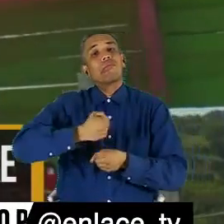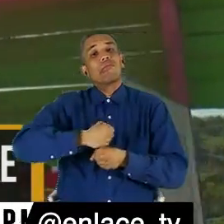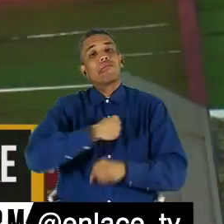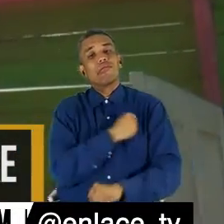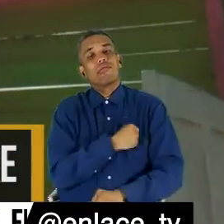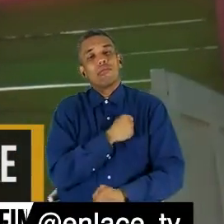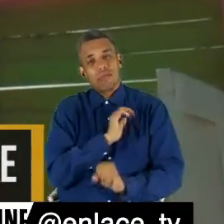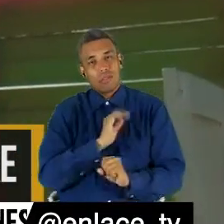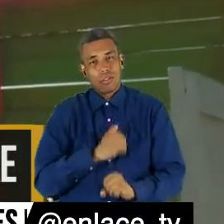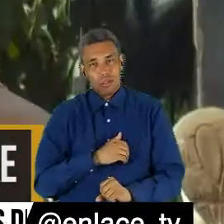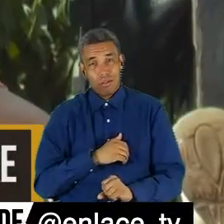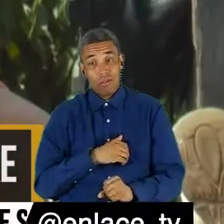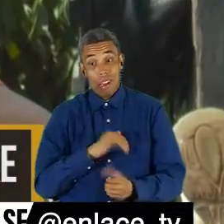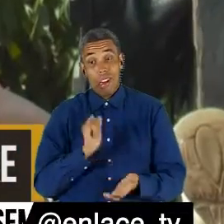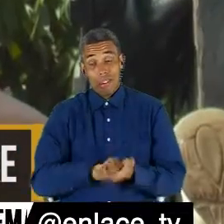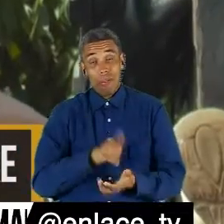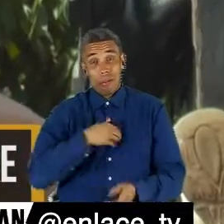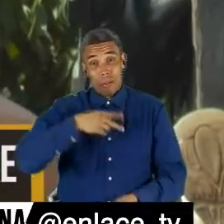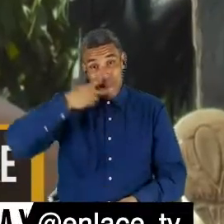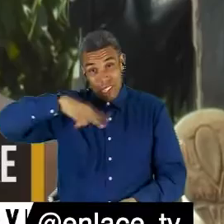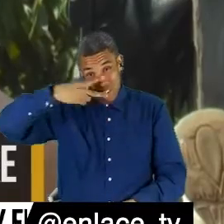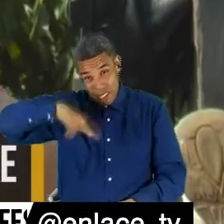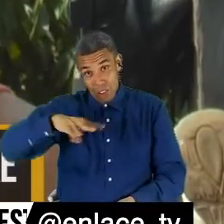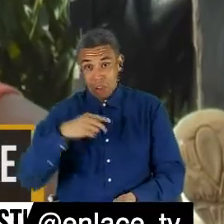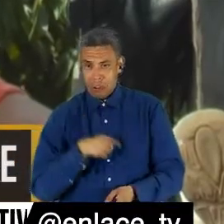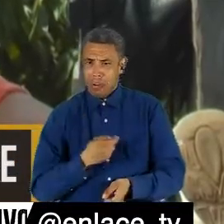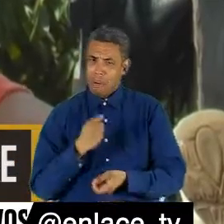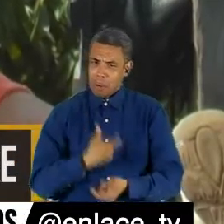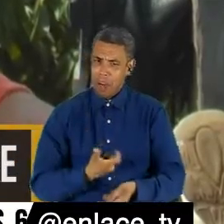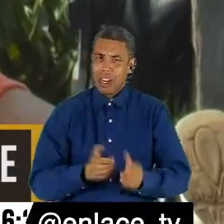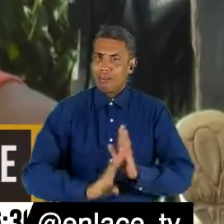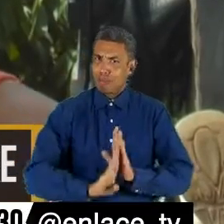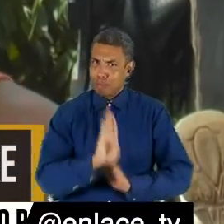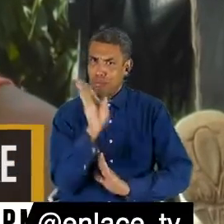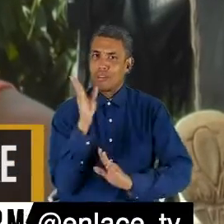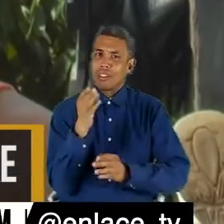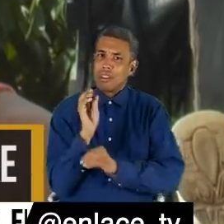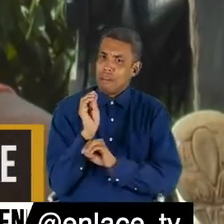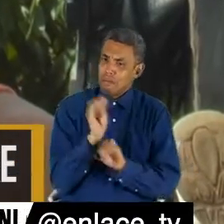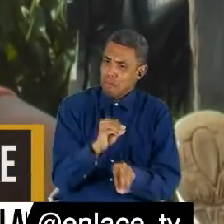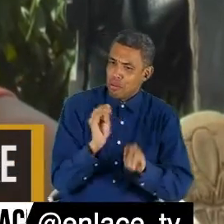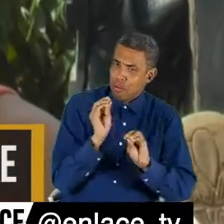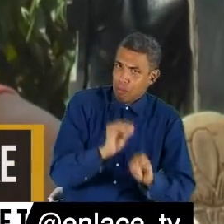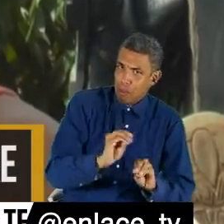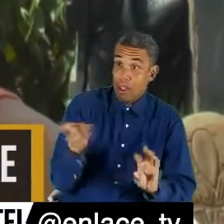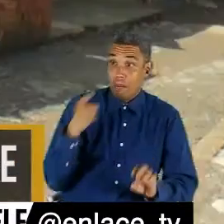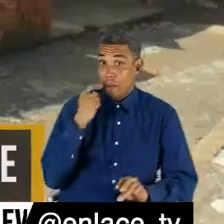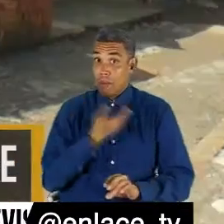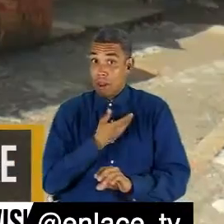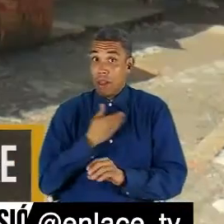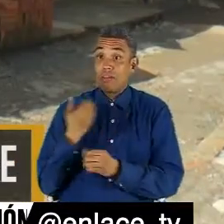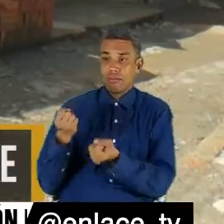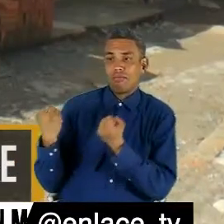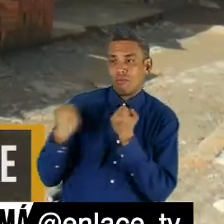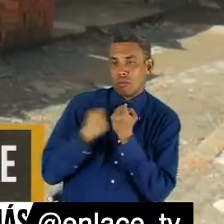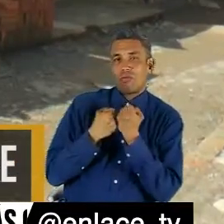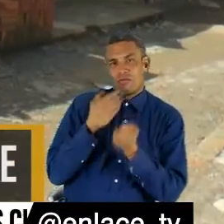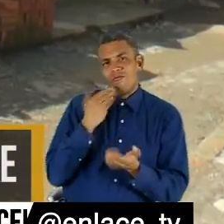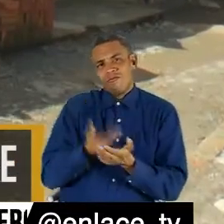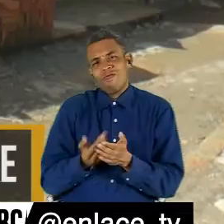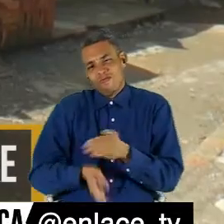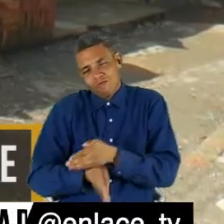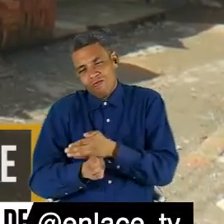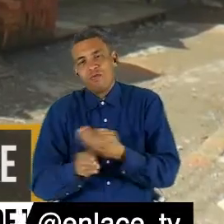he sacado a mis hijos adelante y quiero seguir porque me gusta mi labor y los padres me apoyan en esto. En esta oportunidad, como